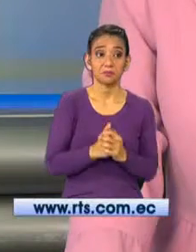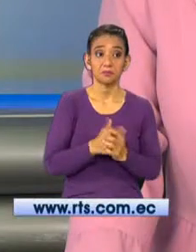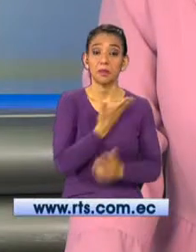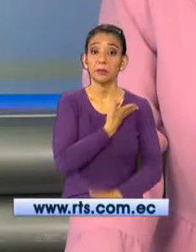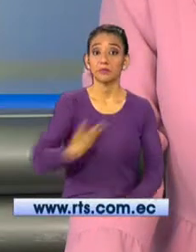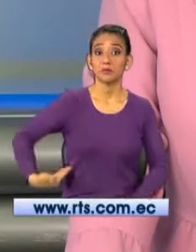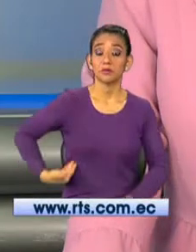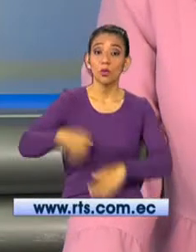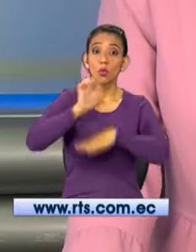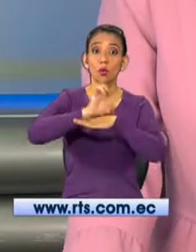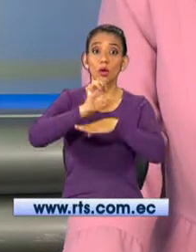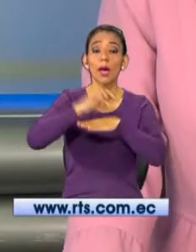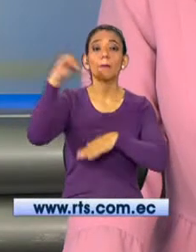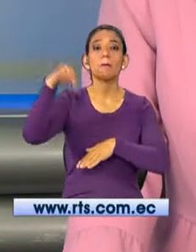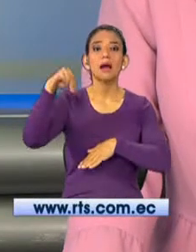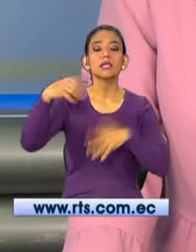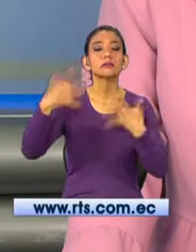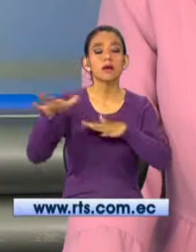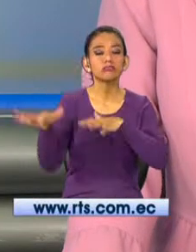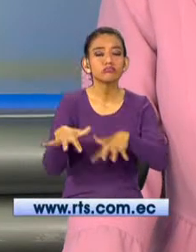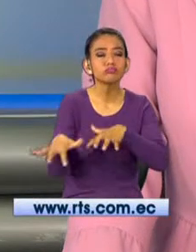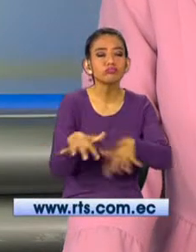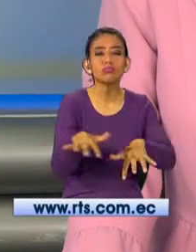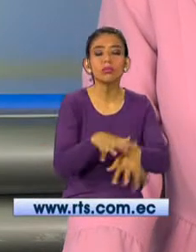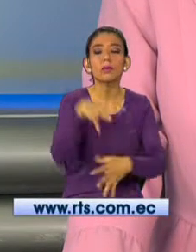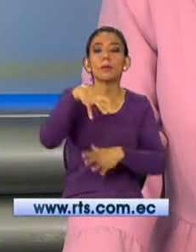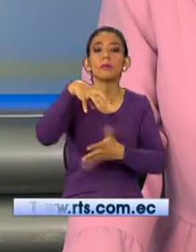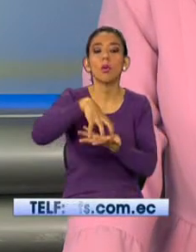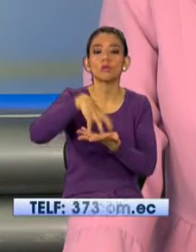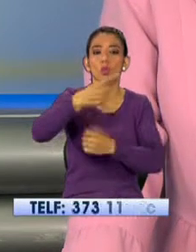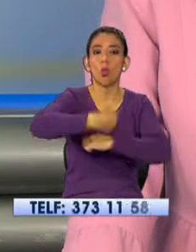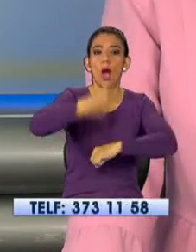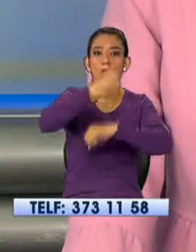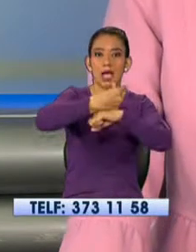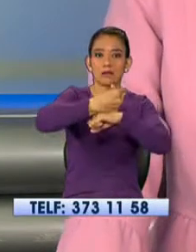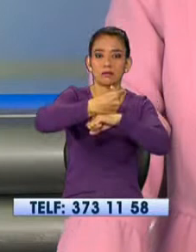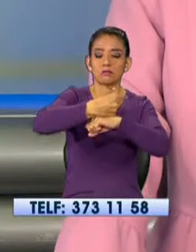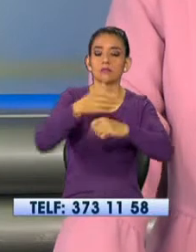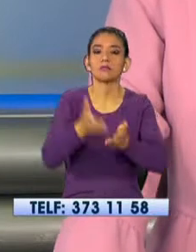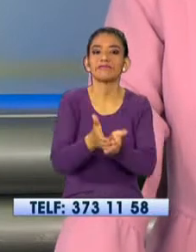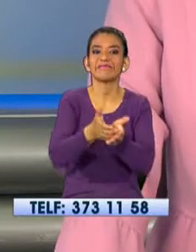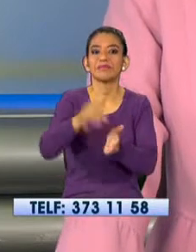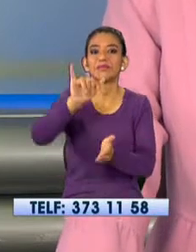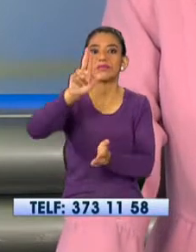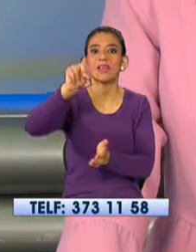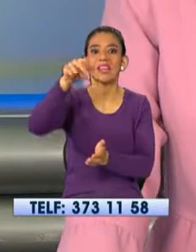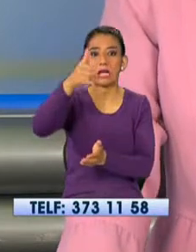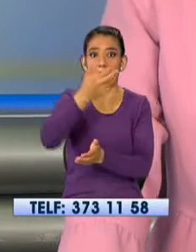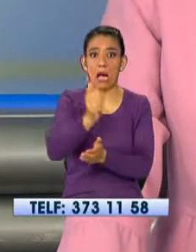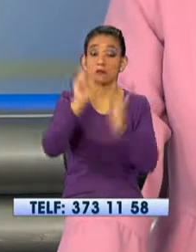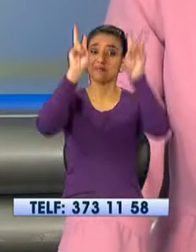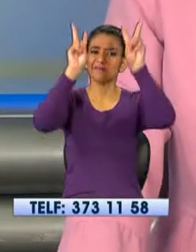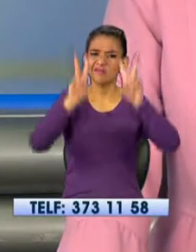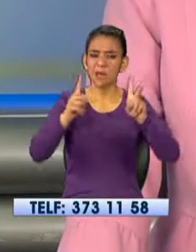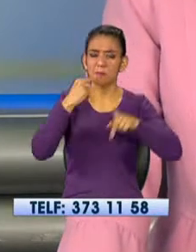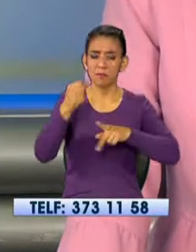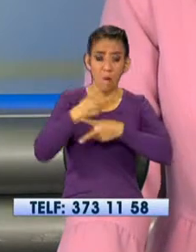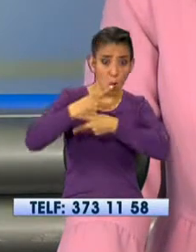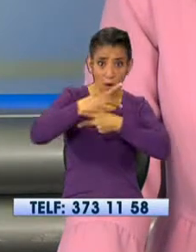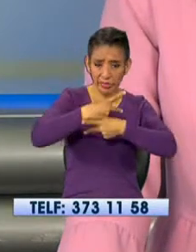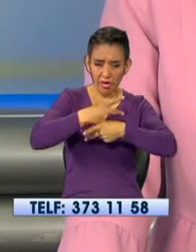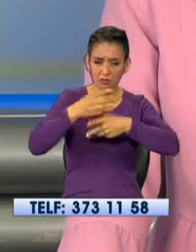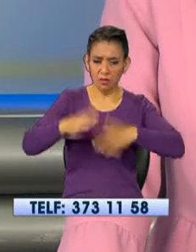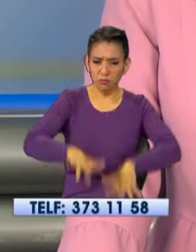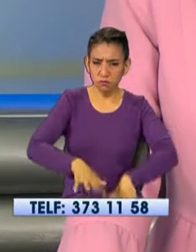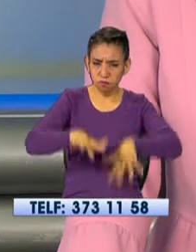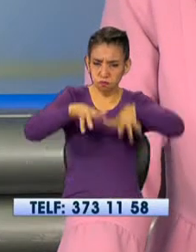El mandatario cumplió este martes su agenda en Puerto Inca, en la provincia del Guayas. En su visita constató el avance de las obras hídricas que se esperan estén listas